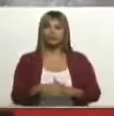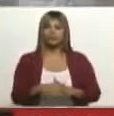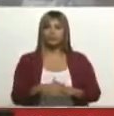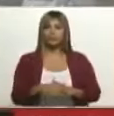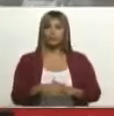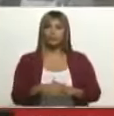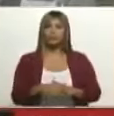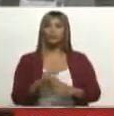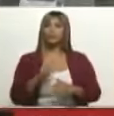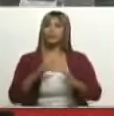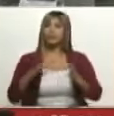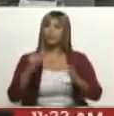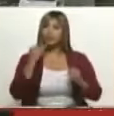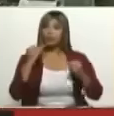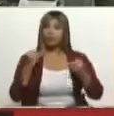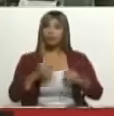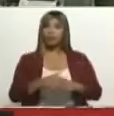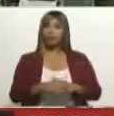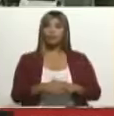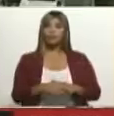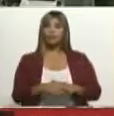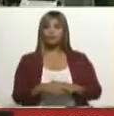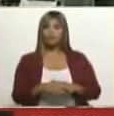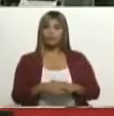cívico-militar-policial, que es una gran estrategia,